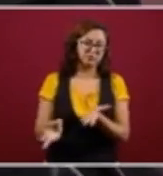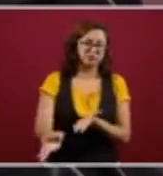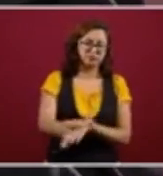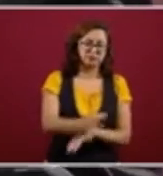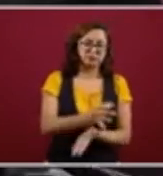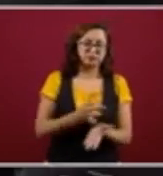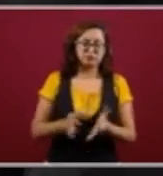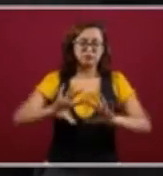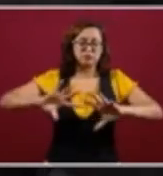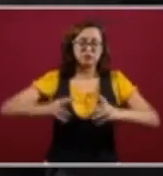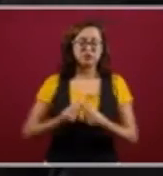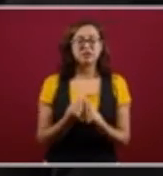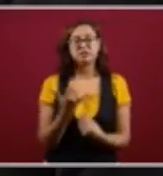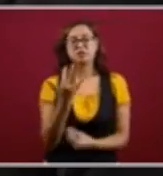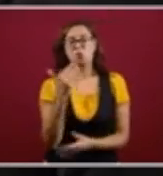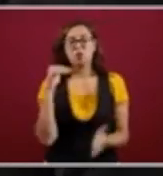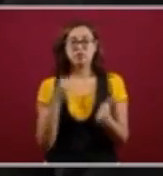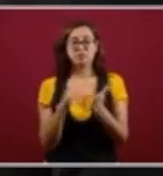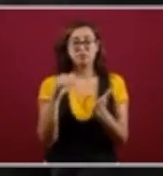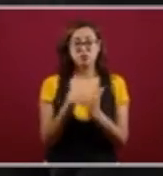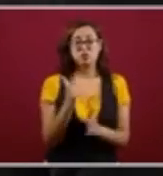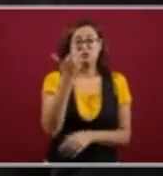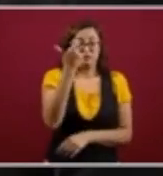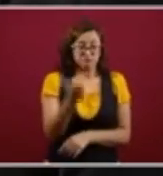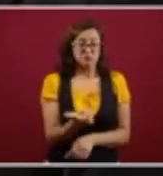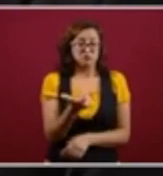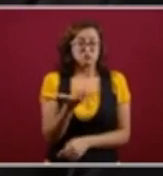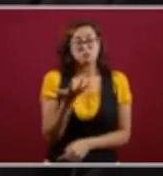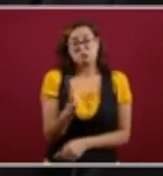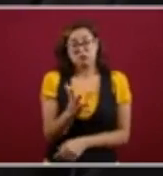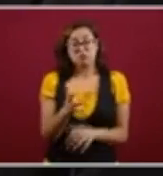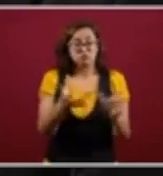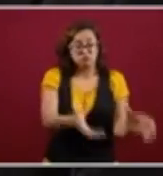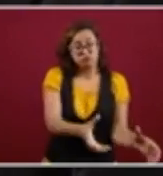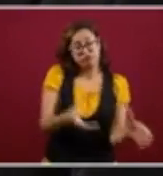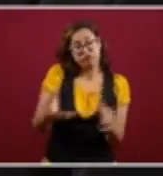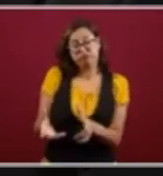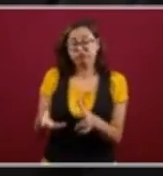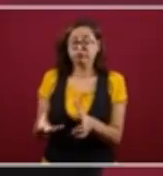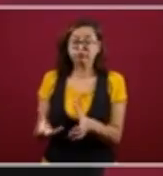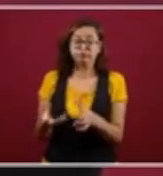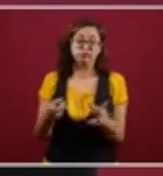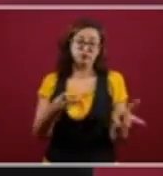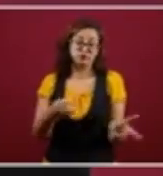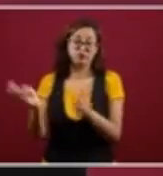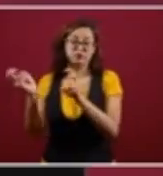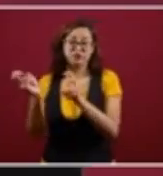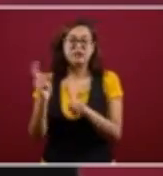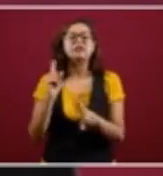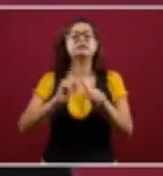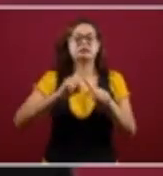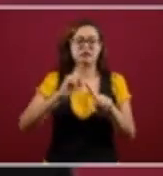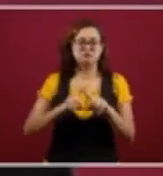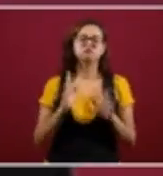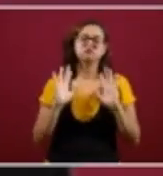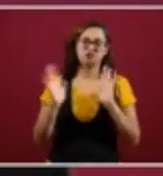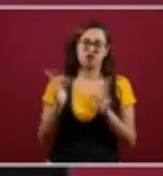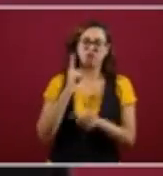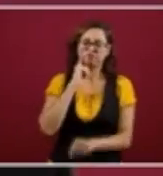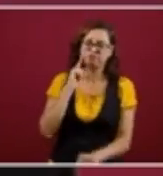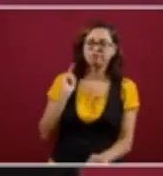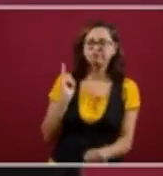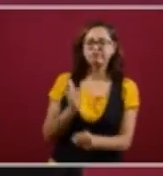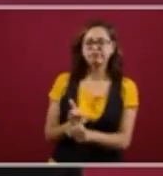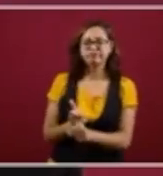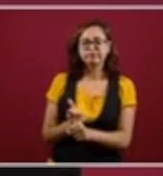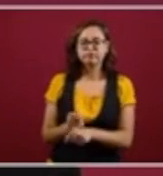con valor de 50 millones de pesos aproximadamente. Ya se tienen identificadas las personas,